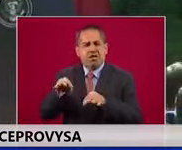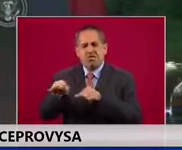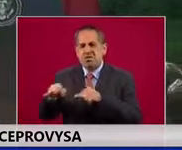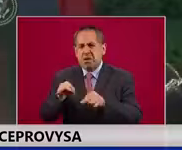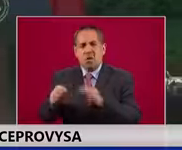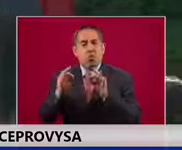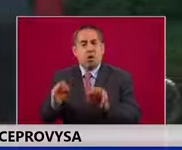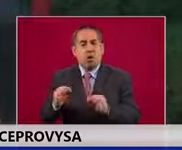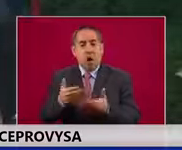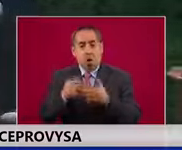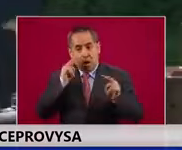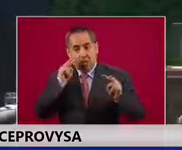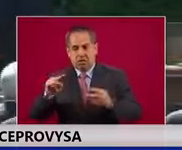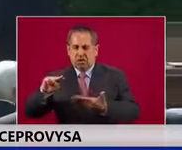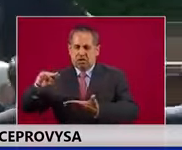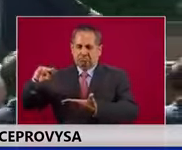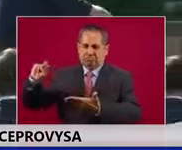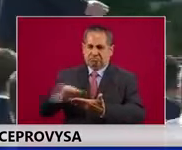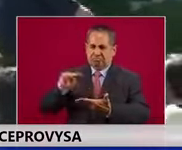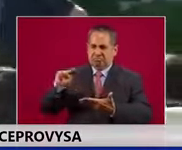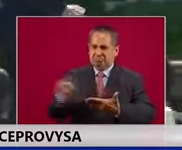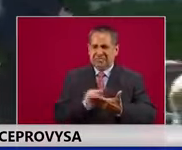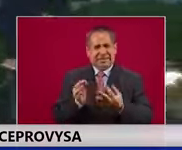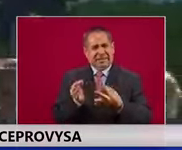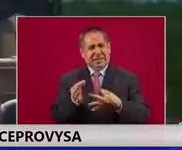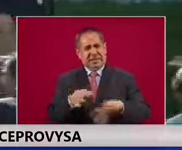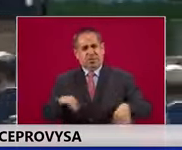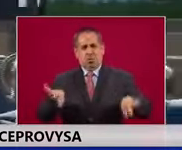Ahora firmaremos un documento muy importante.